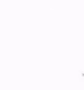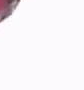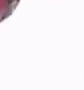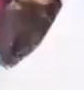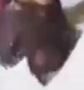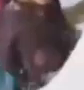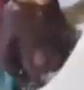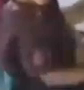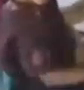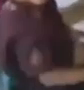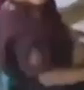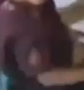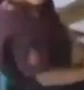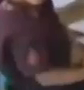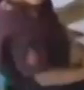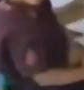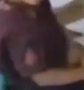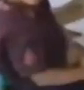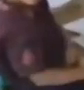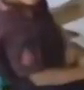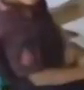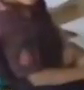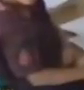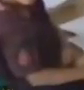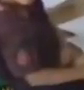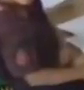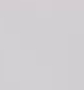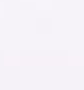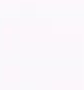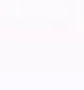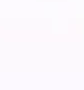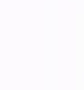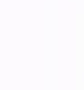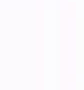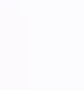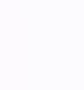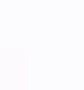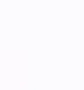A continuación, comunicación y lenguaje segundo primaria.